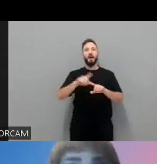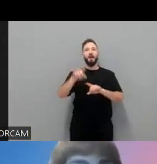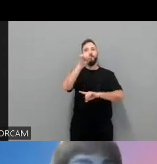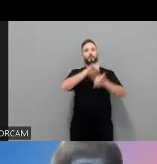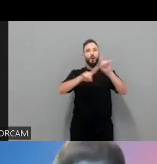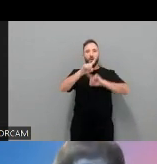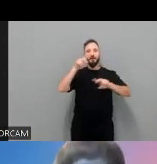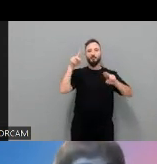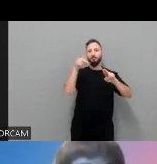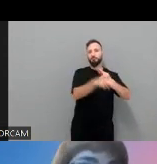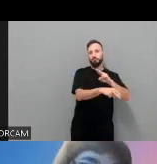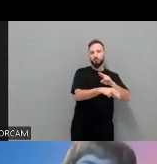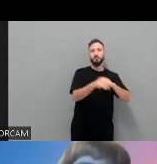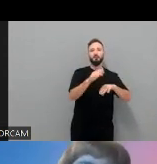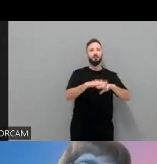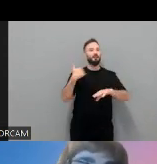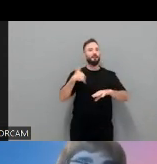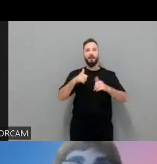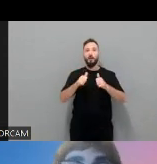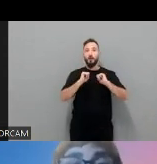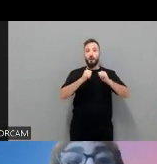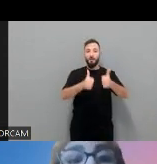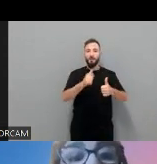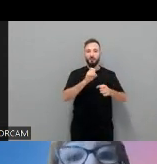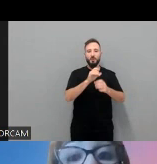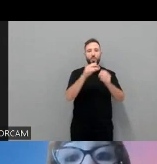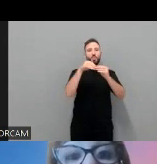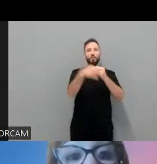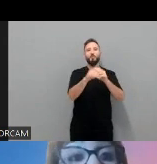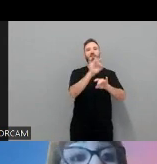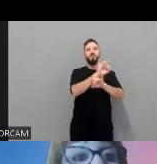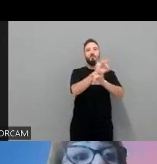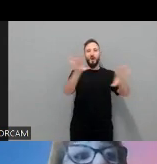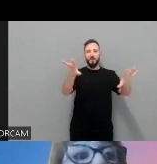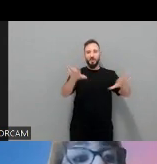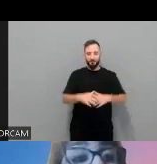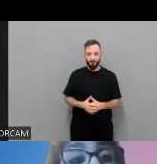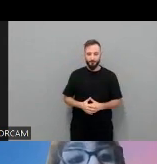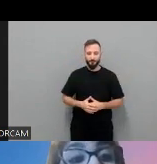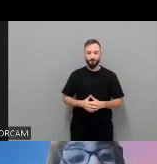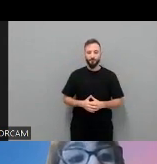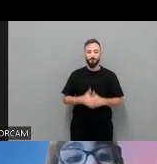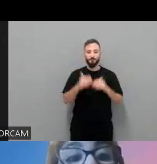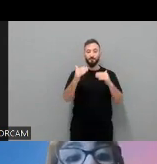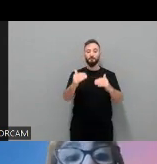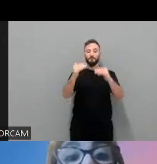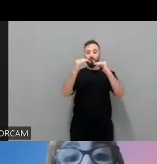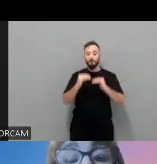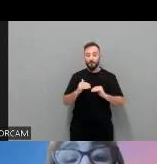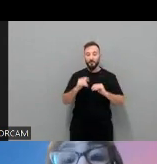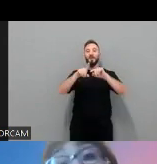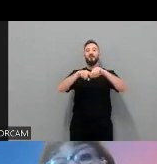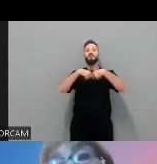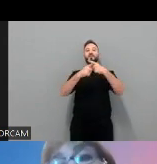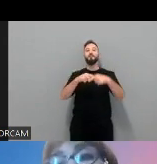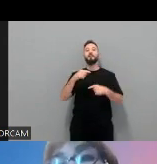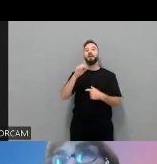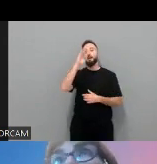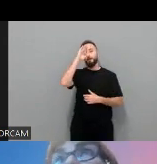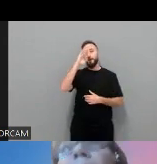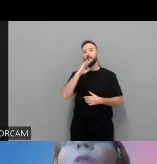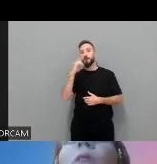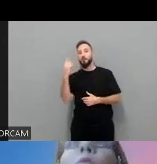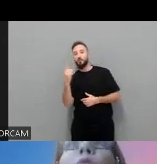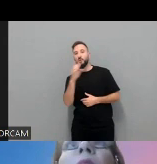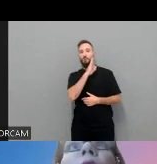las concesiones, ya de partida, mandéis este documento también. Y luego, un apunte sobre las familias monoparentales o